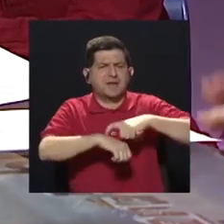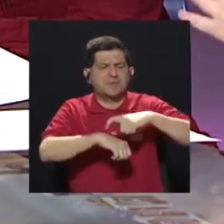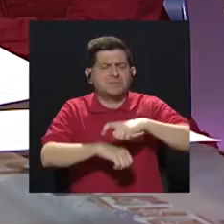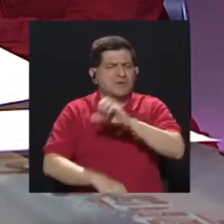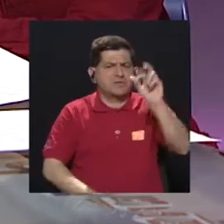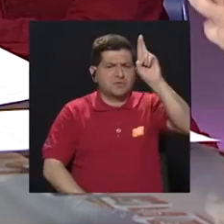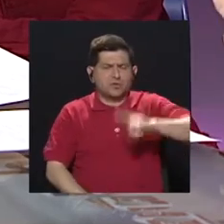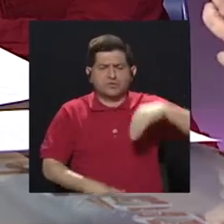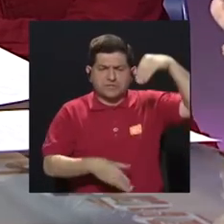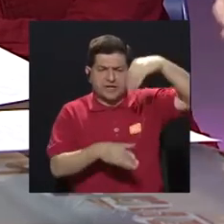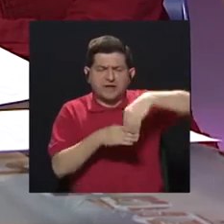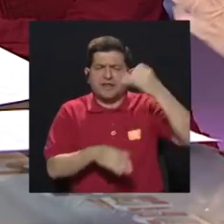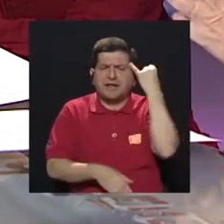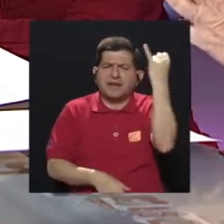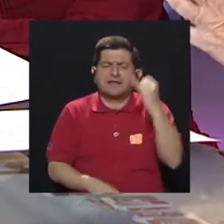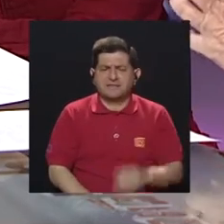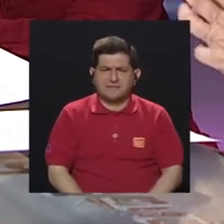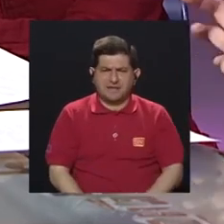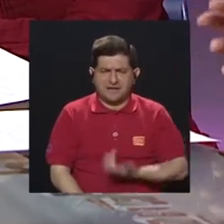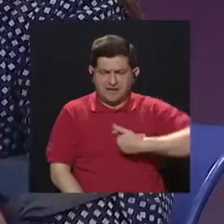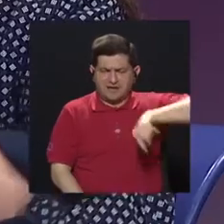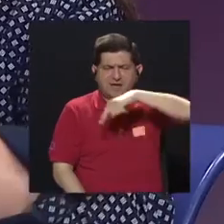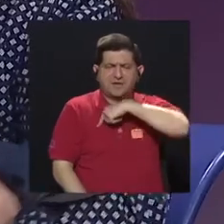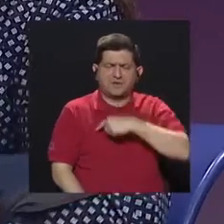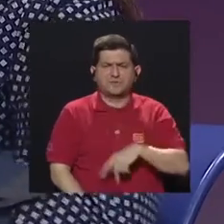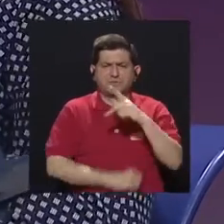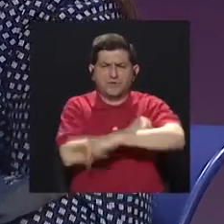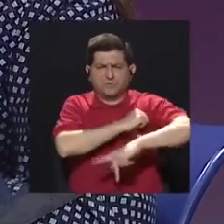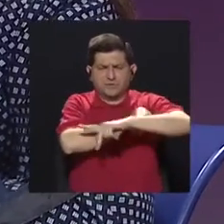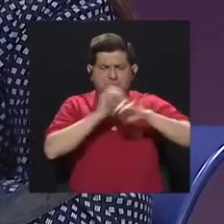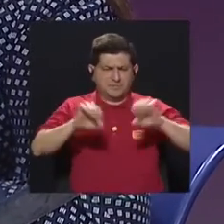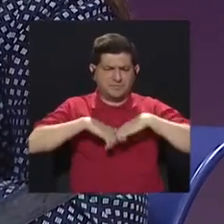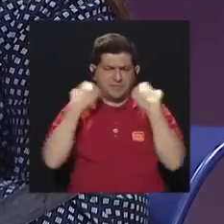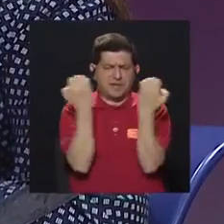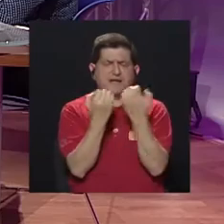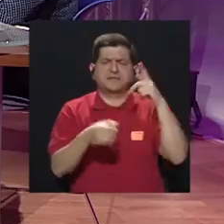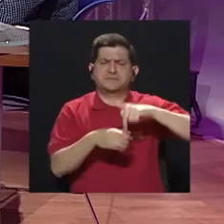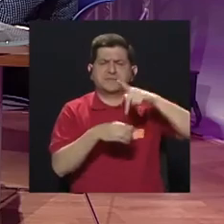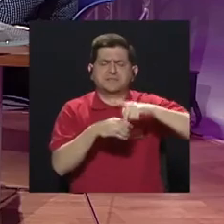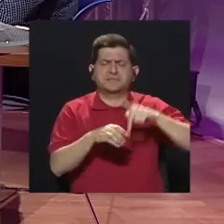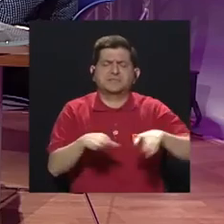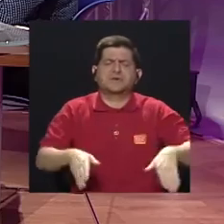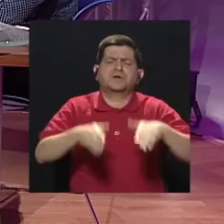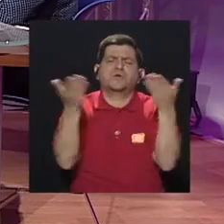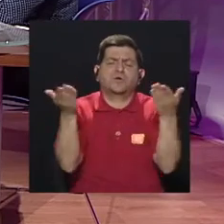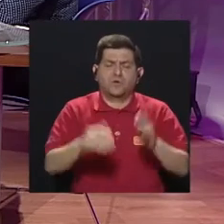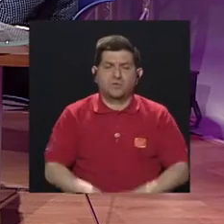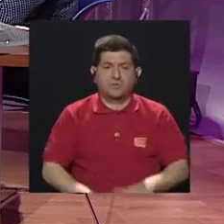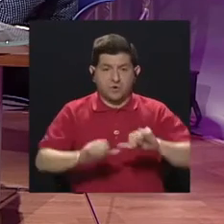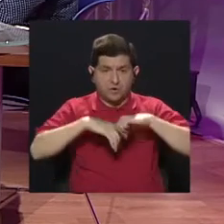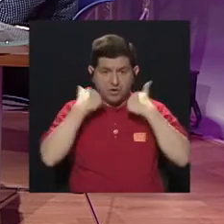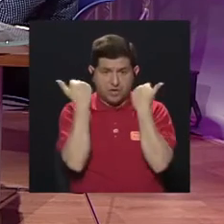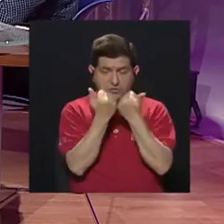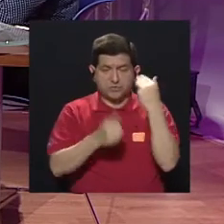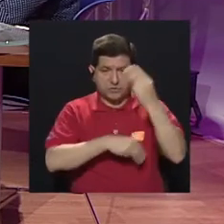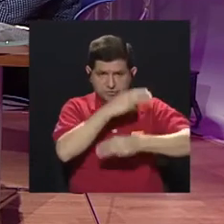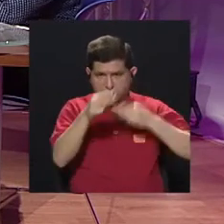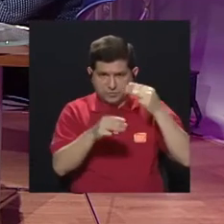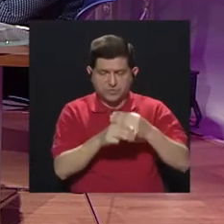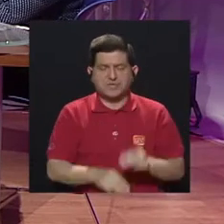rica en esta iniciativa como llegue cómo llegamos como país como equipo claro la asociación mundial para la comunicación cristiana